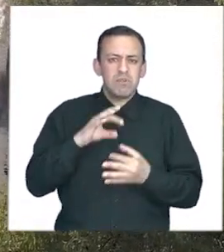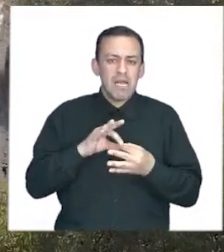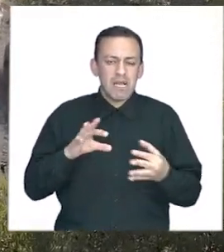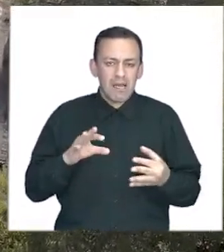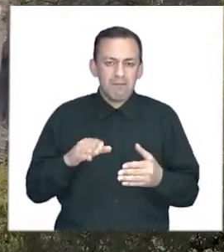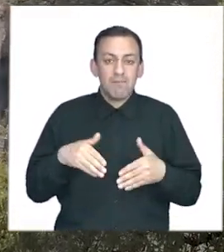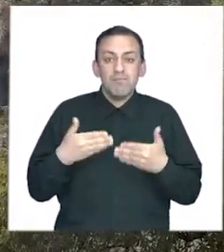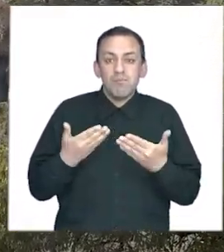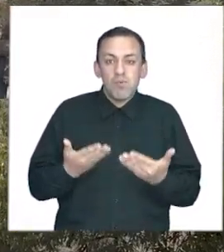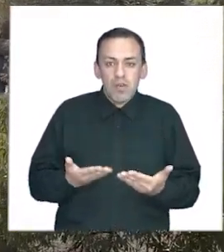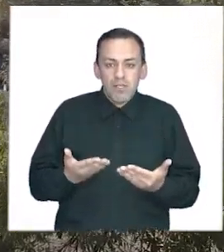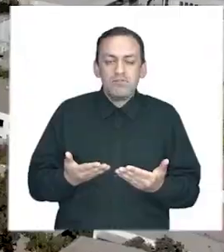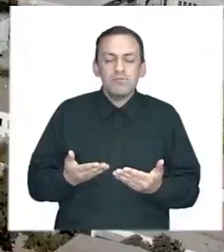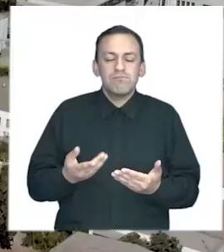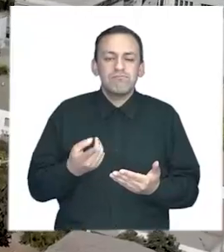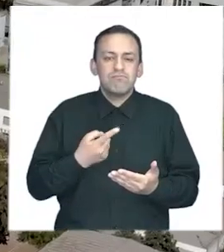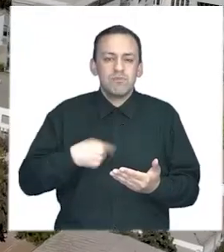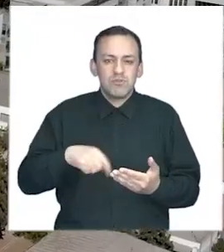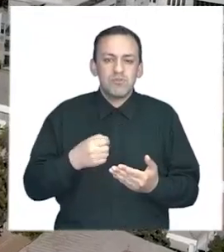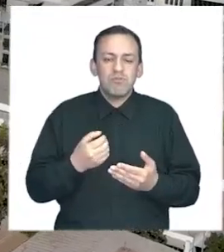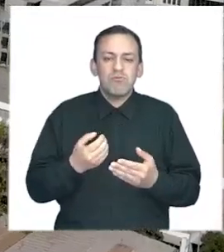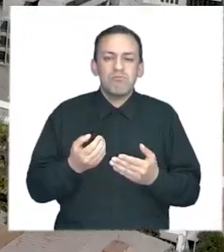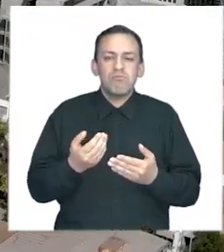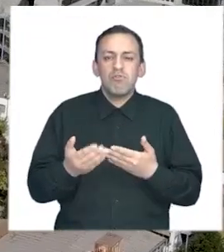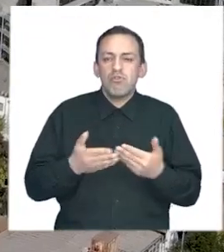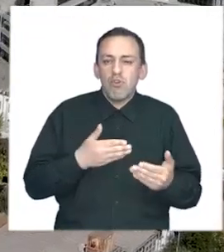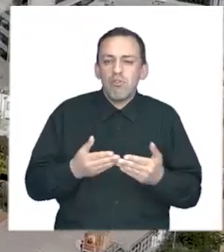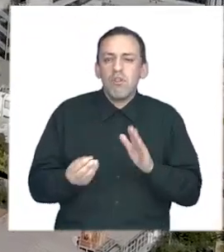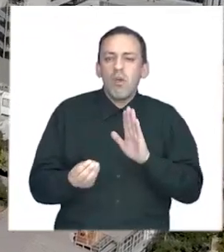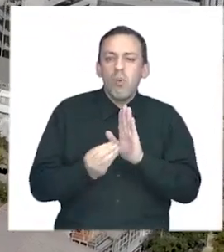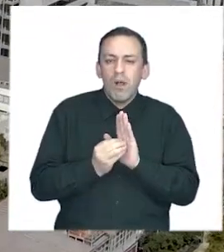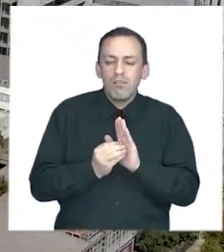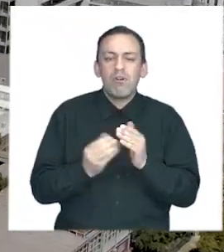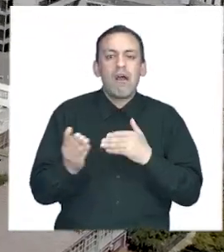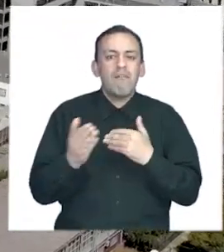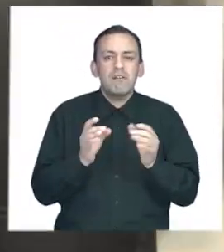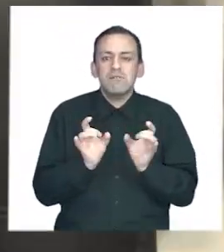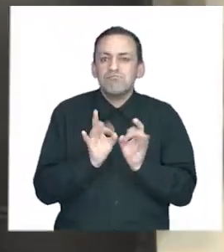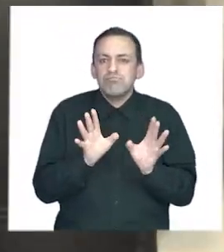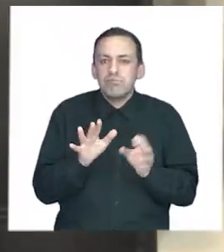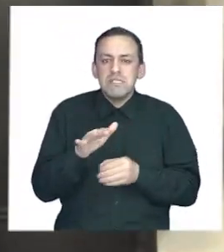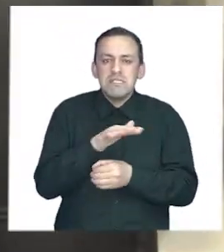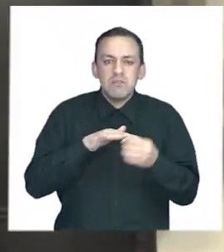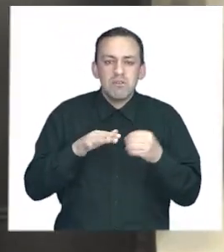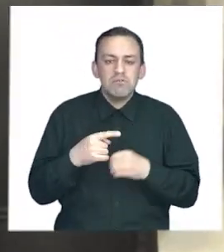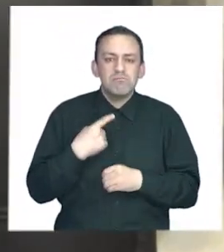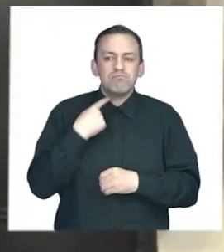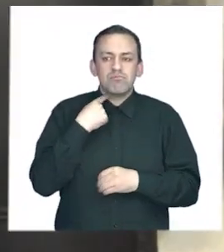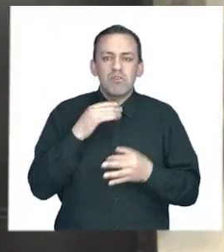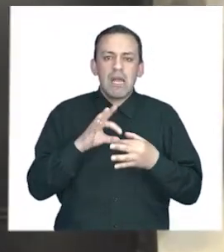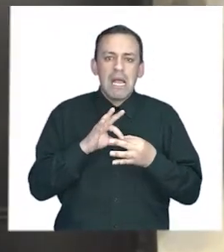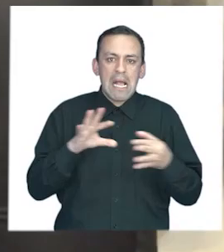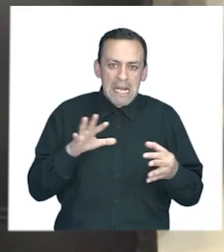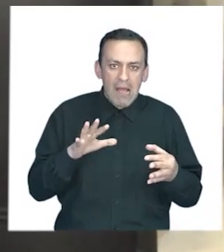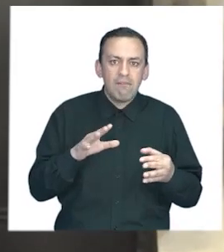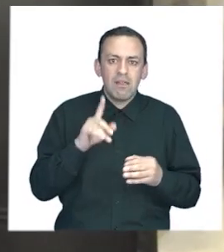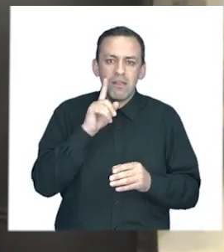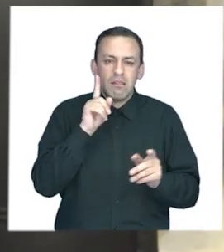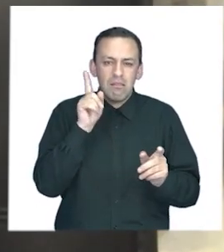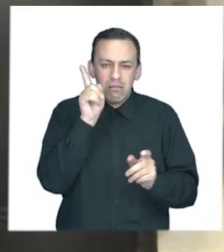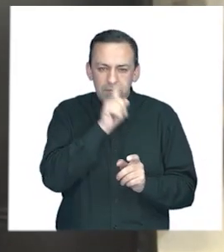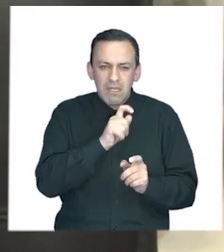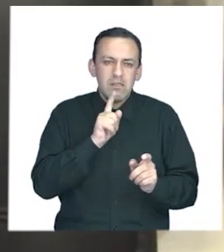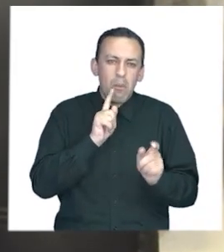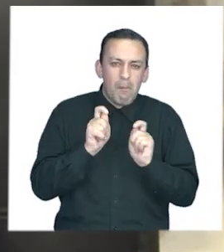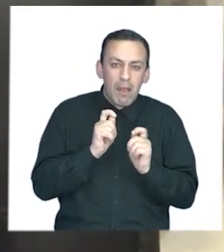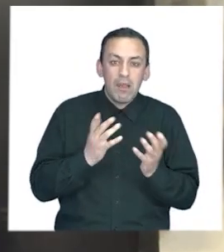por eso mismo que esto acontece en las situaciones más inesperadas, muchas veces en circunstancias de